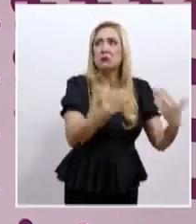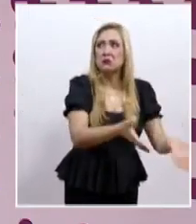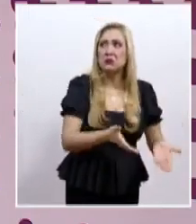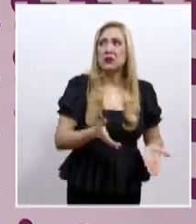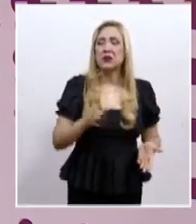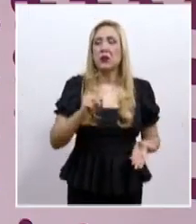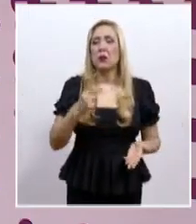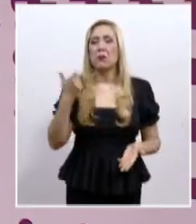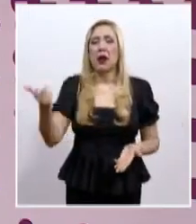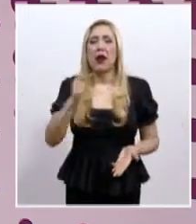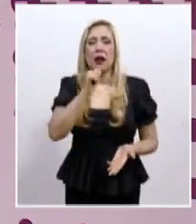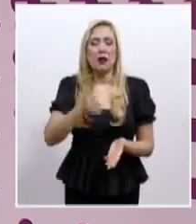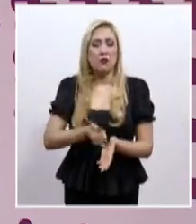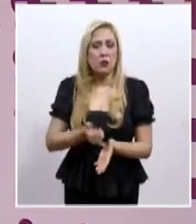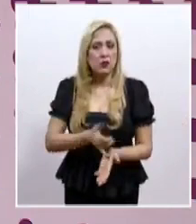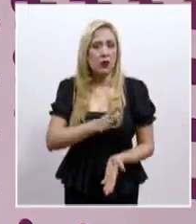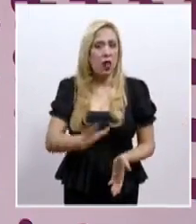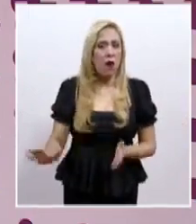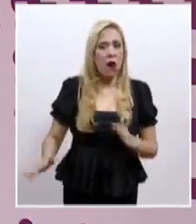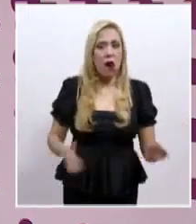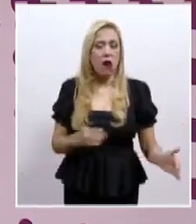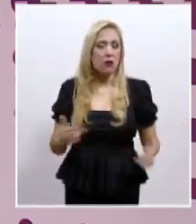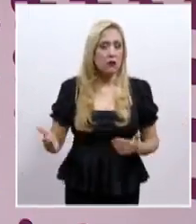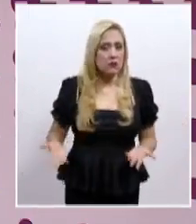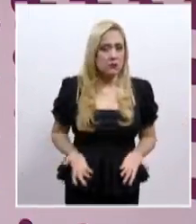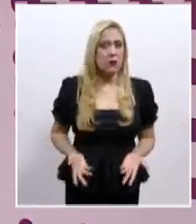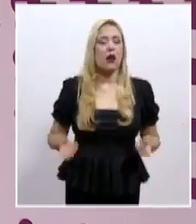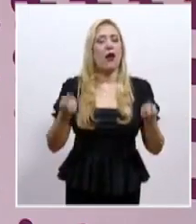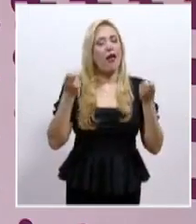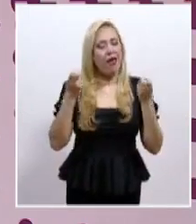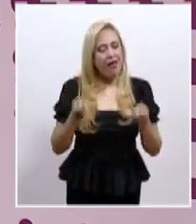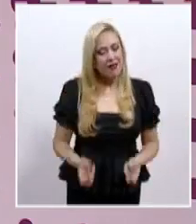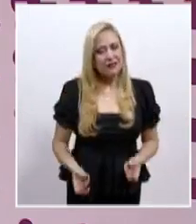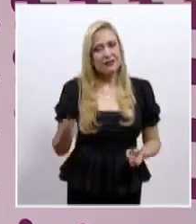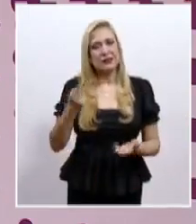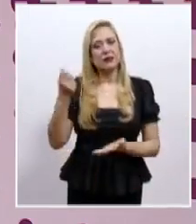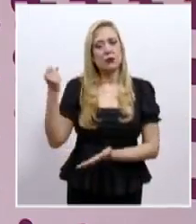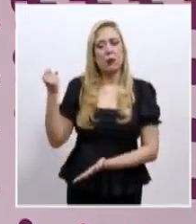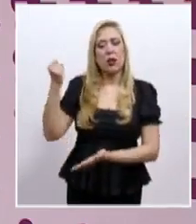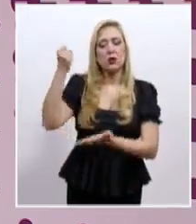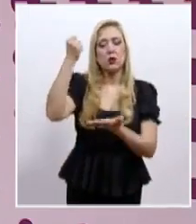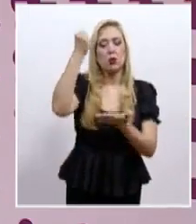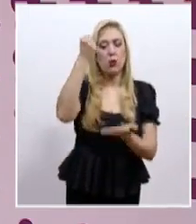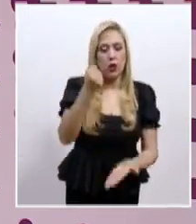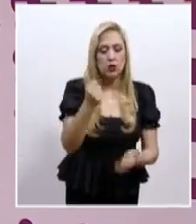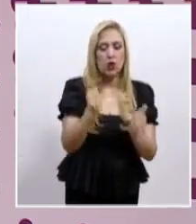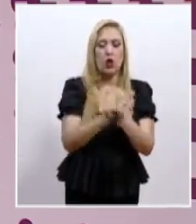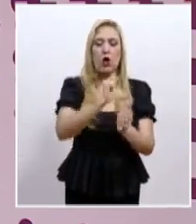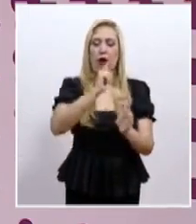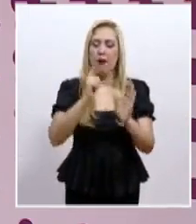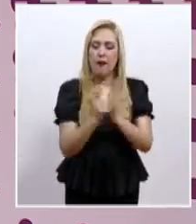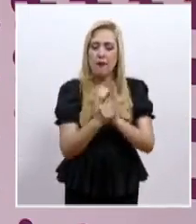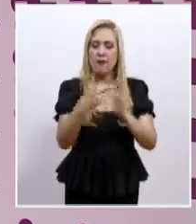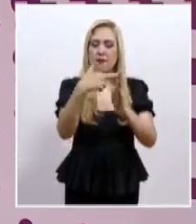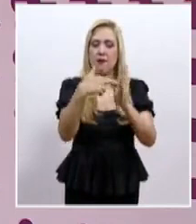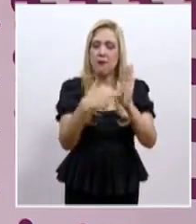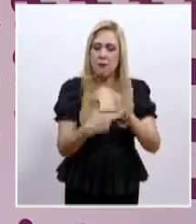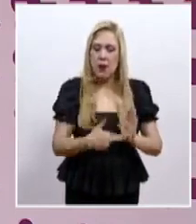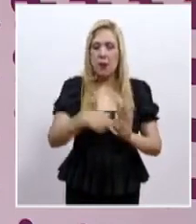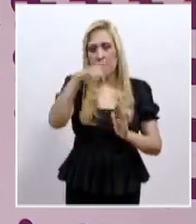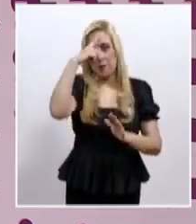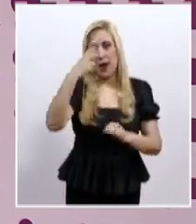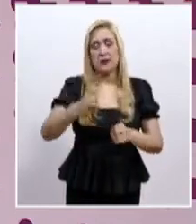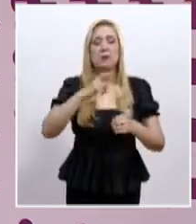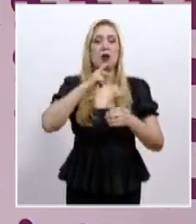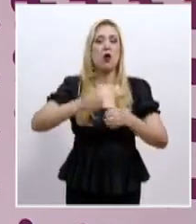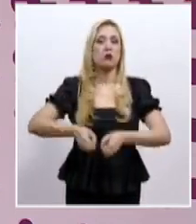lo tenemos que fortalecer también por la vía presupuestal para tener órganos de justicia, que es parte de lo que ha crecido.